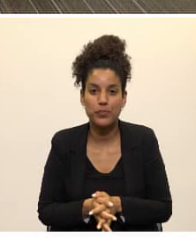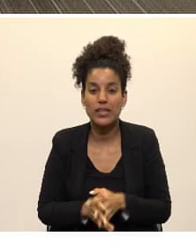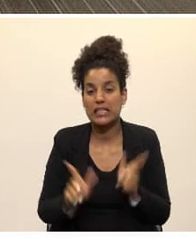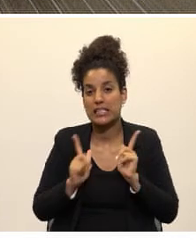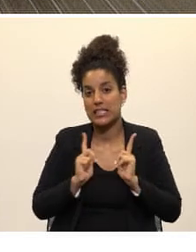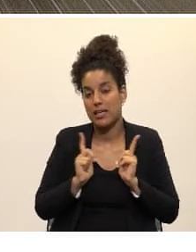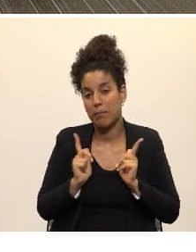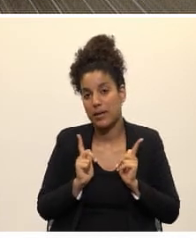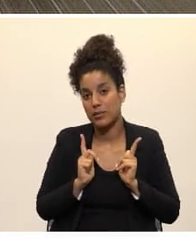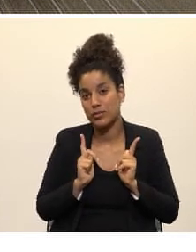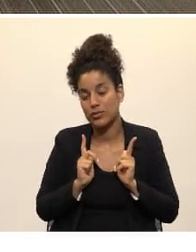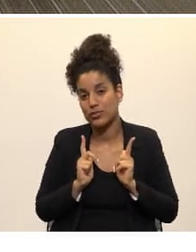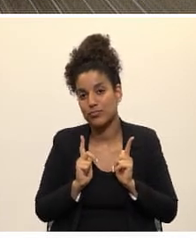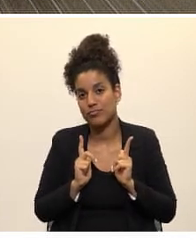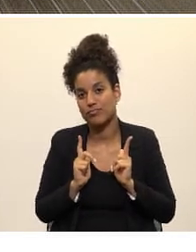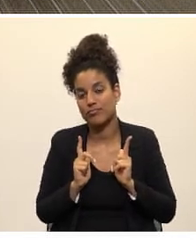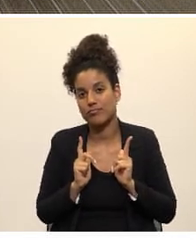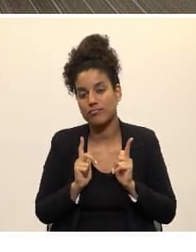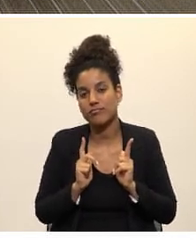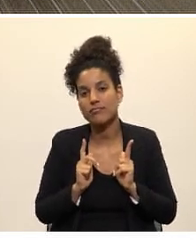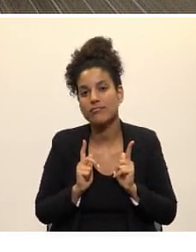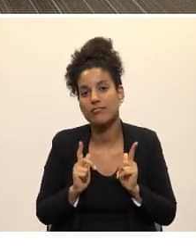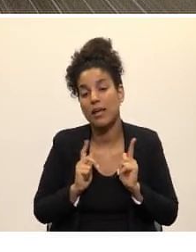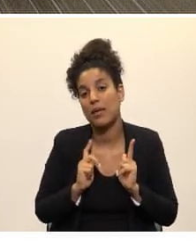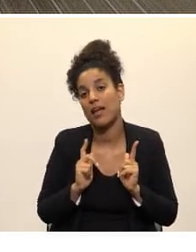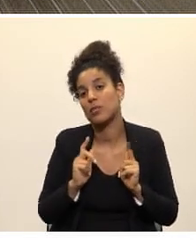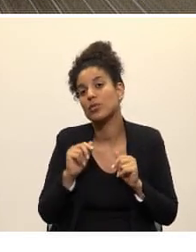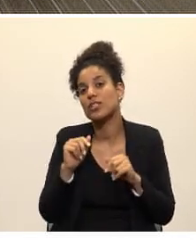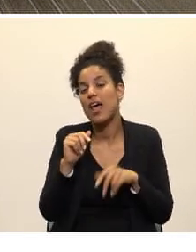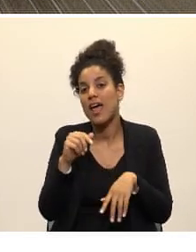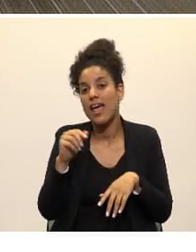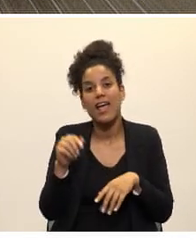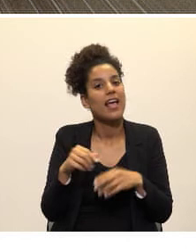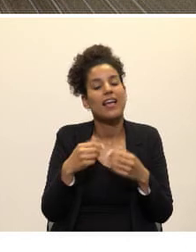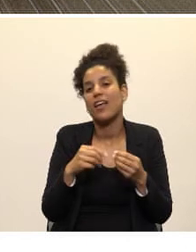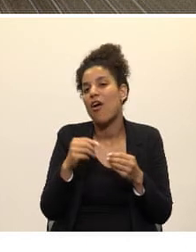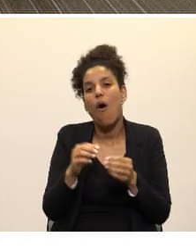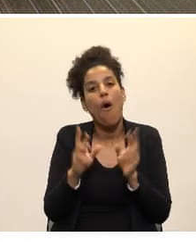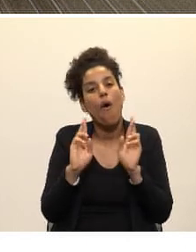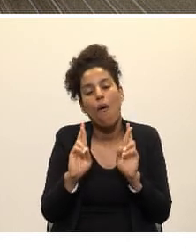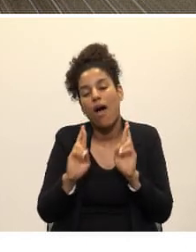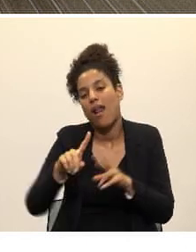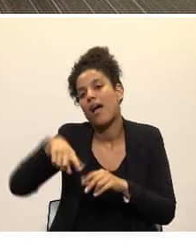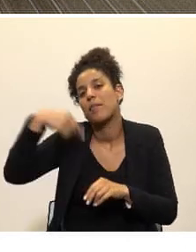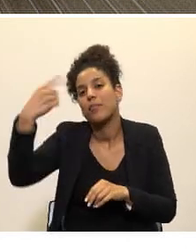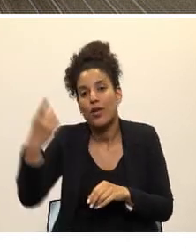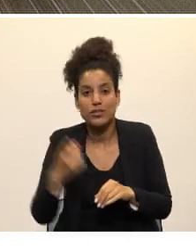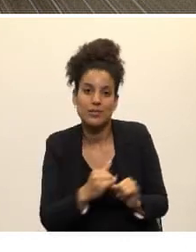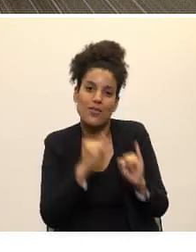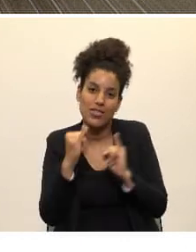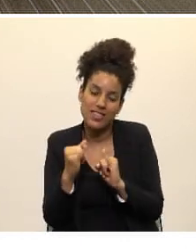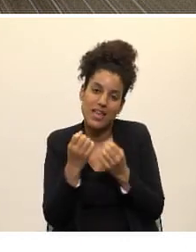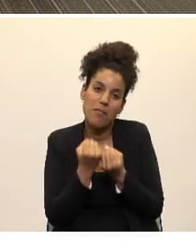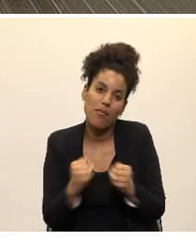esperamos como le mencionábamos también a Alicia, de poder tenerte en otra instancia presencial y poder